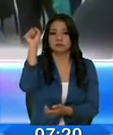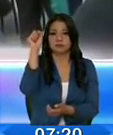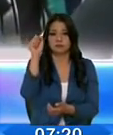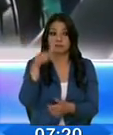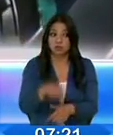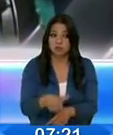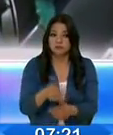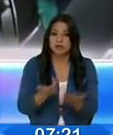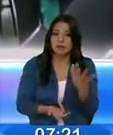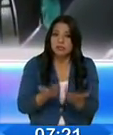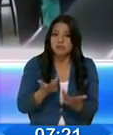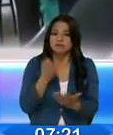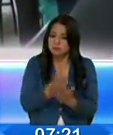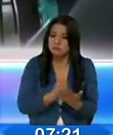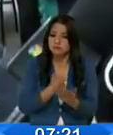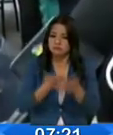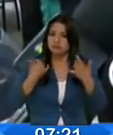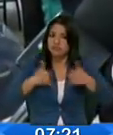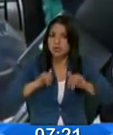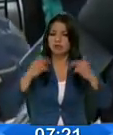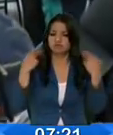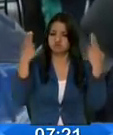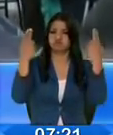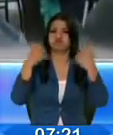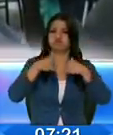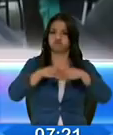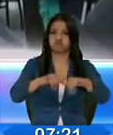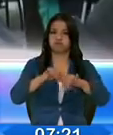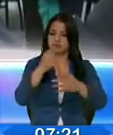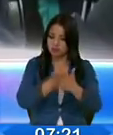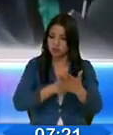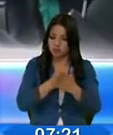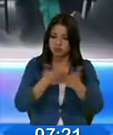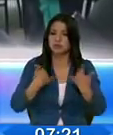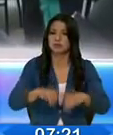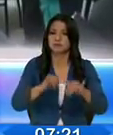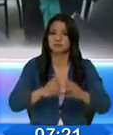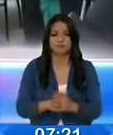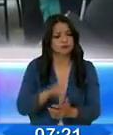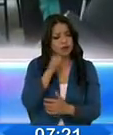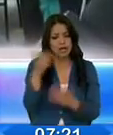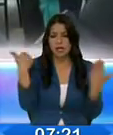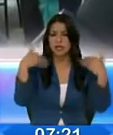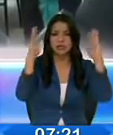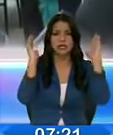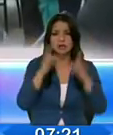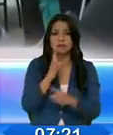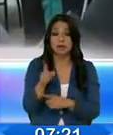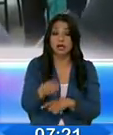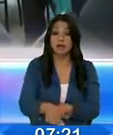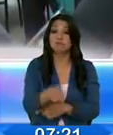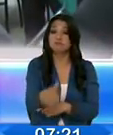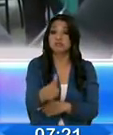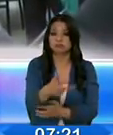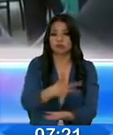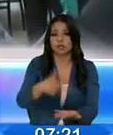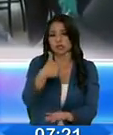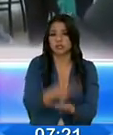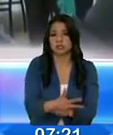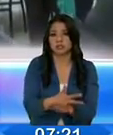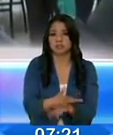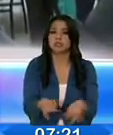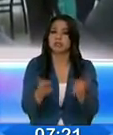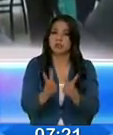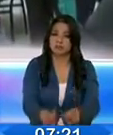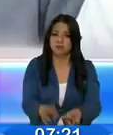a descansar y vamos a continuar en la lucha, porque nos queda mucho más para el pueblo del Carchi y